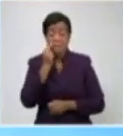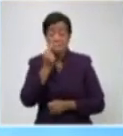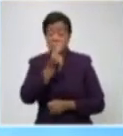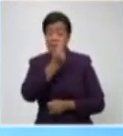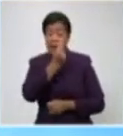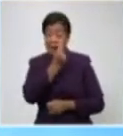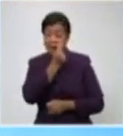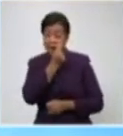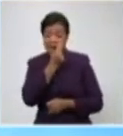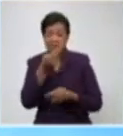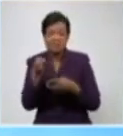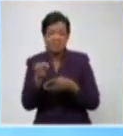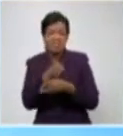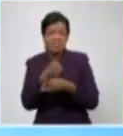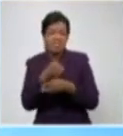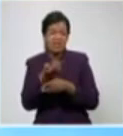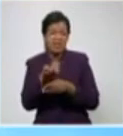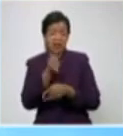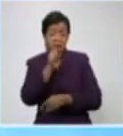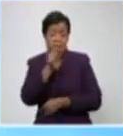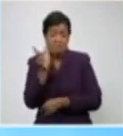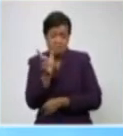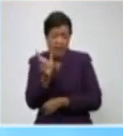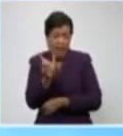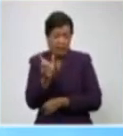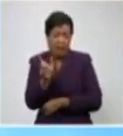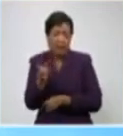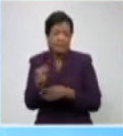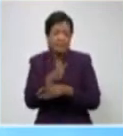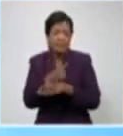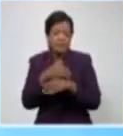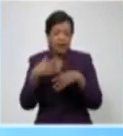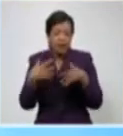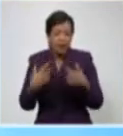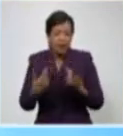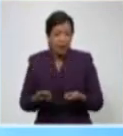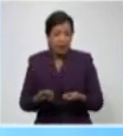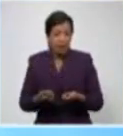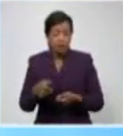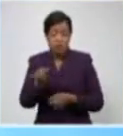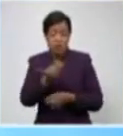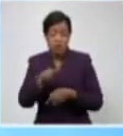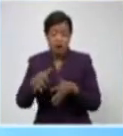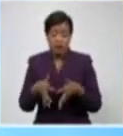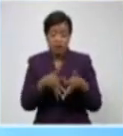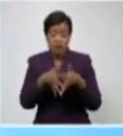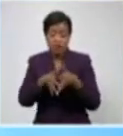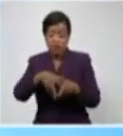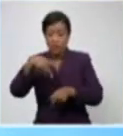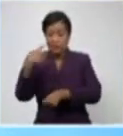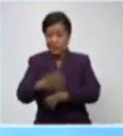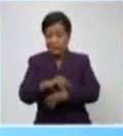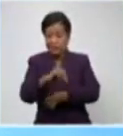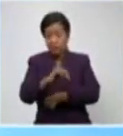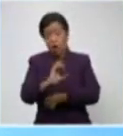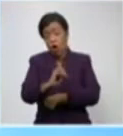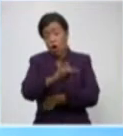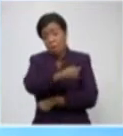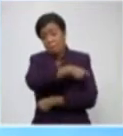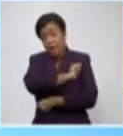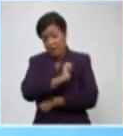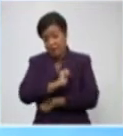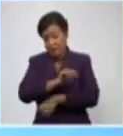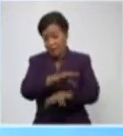anexionismo, autonomismo, ambas tendencias significaban tener un amo yanqui o un amo español. Los